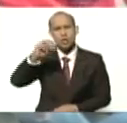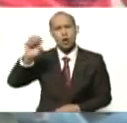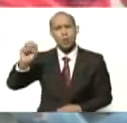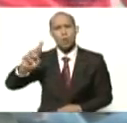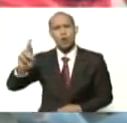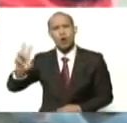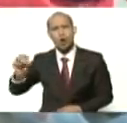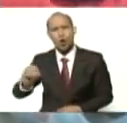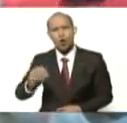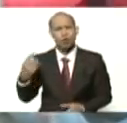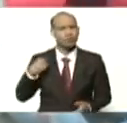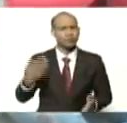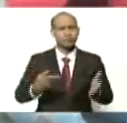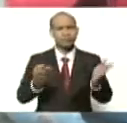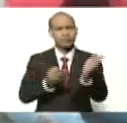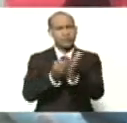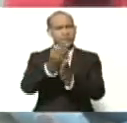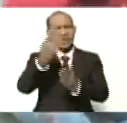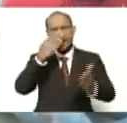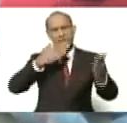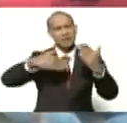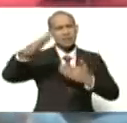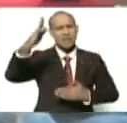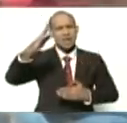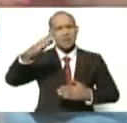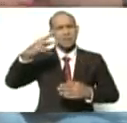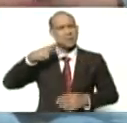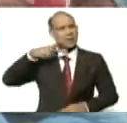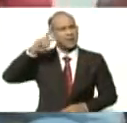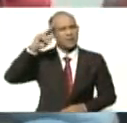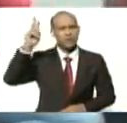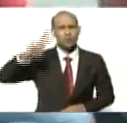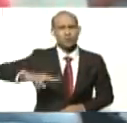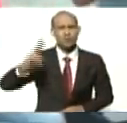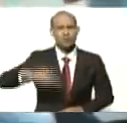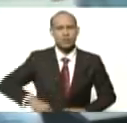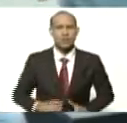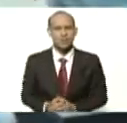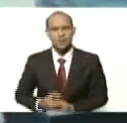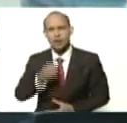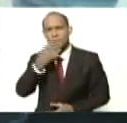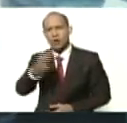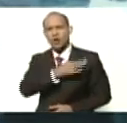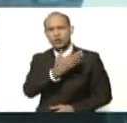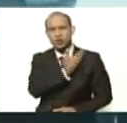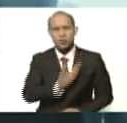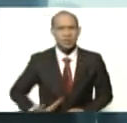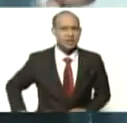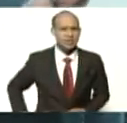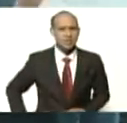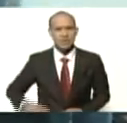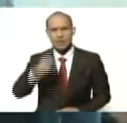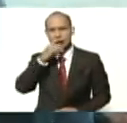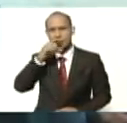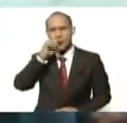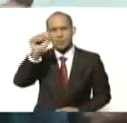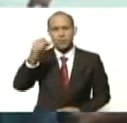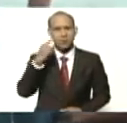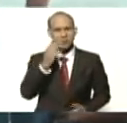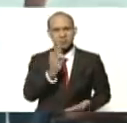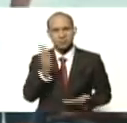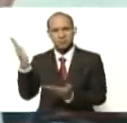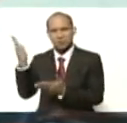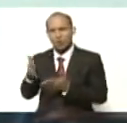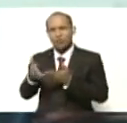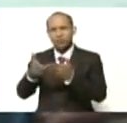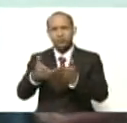reales siempre traidores nunca bueno presidente nicolás maduro vamos a la orilla vamos a llegar a la